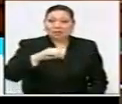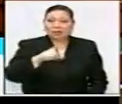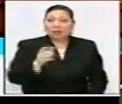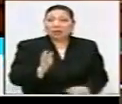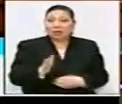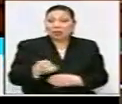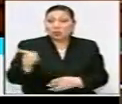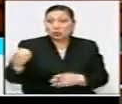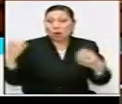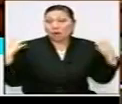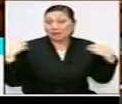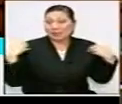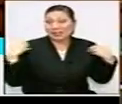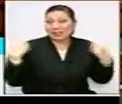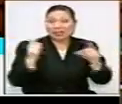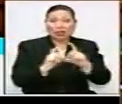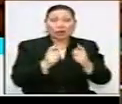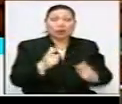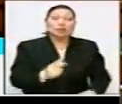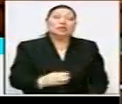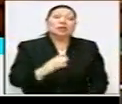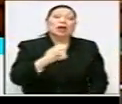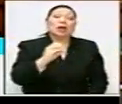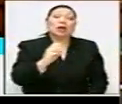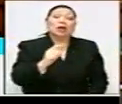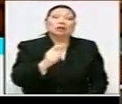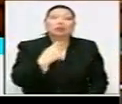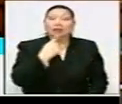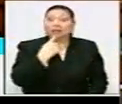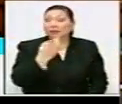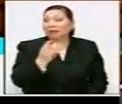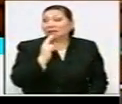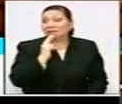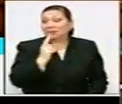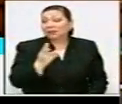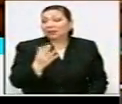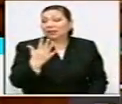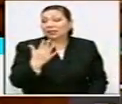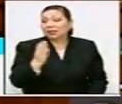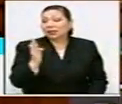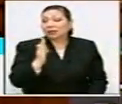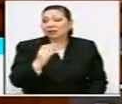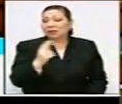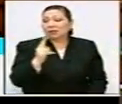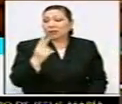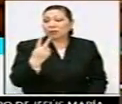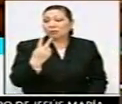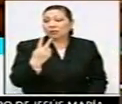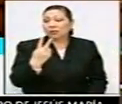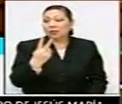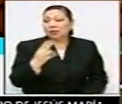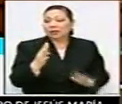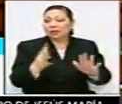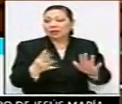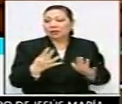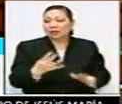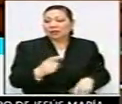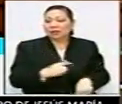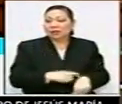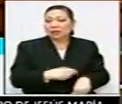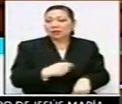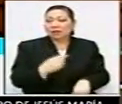del señor Costa. ¿Cuáles serán las recomendaciones que haya tenido el día 5 de febrero del 2019 a